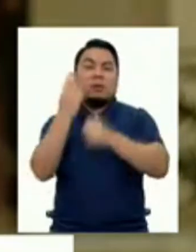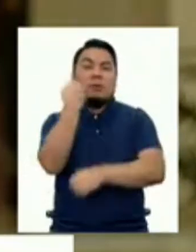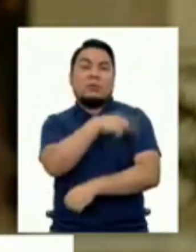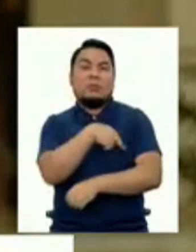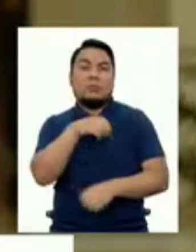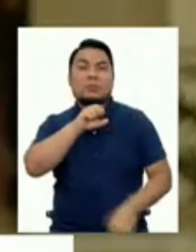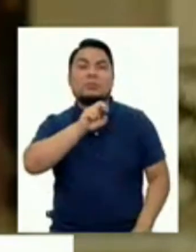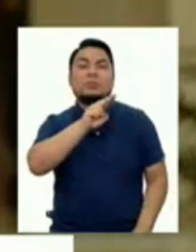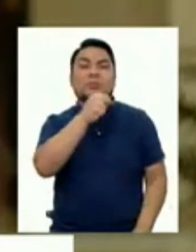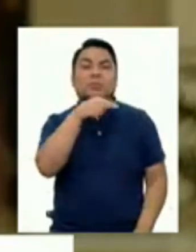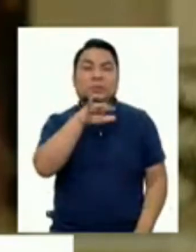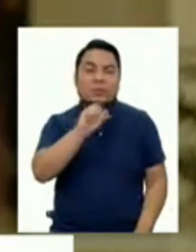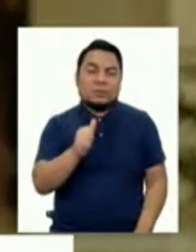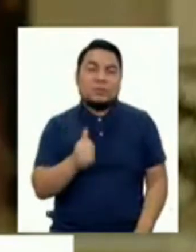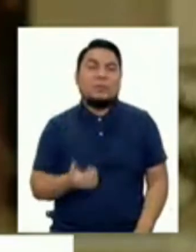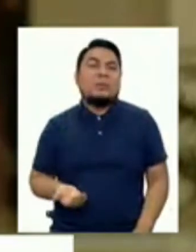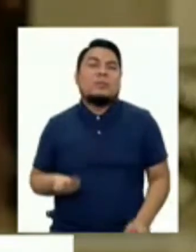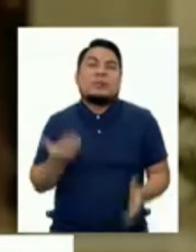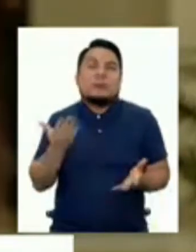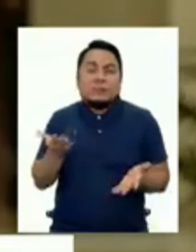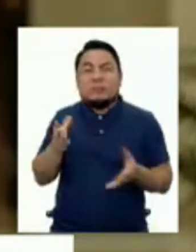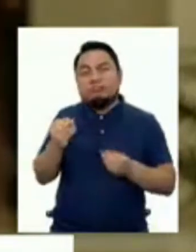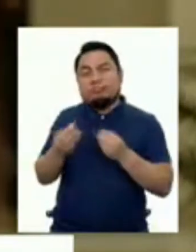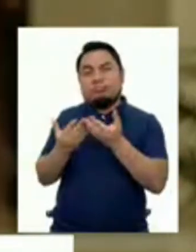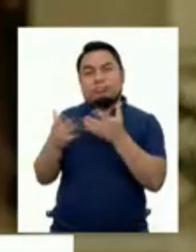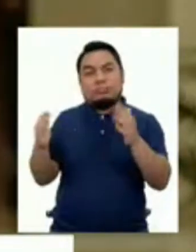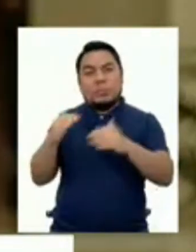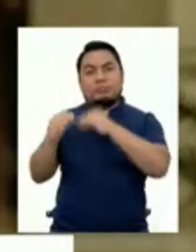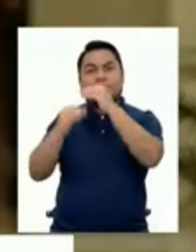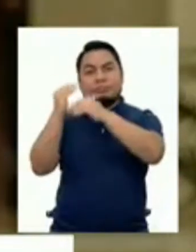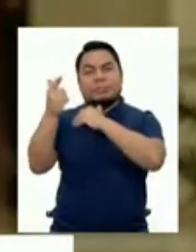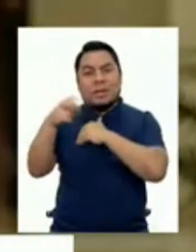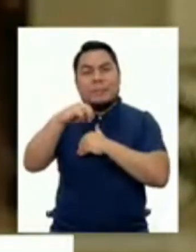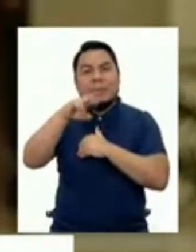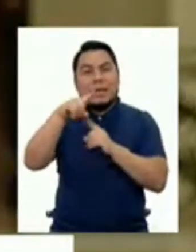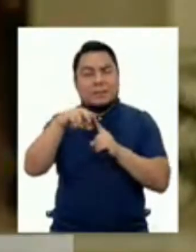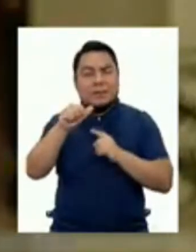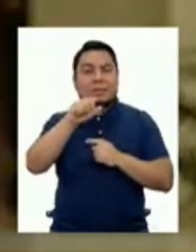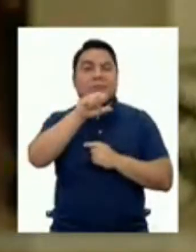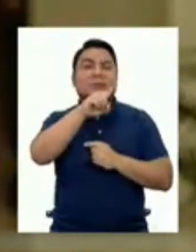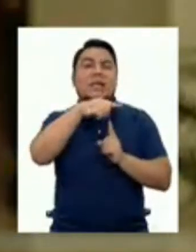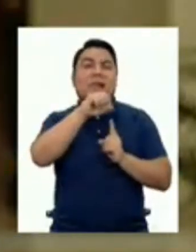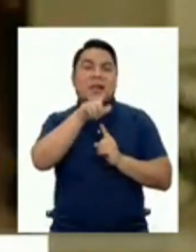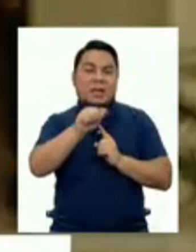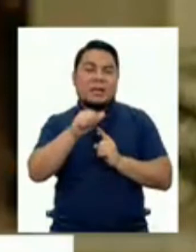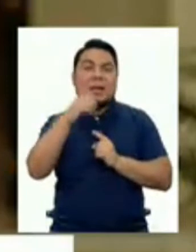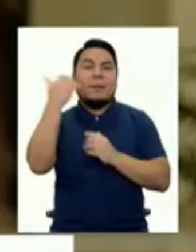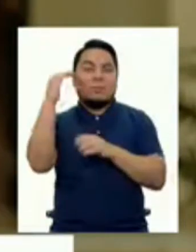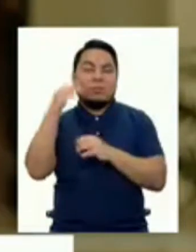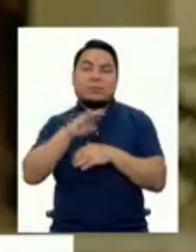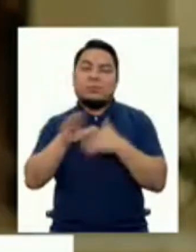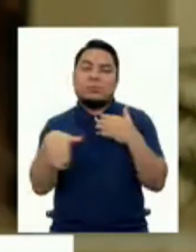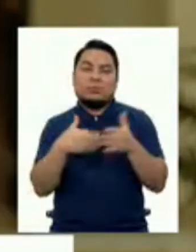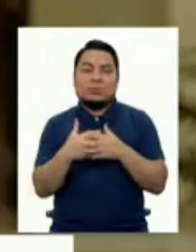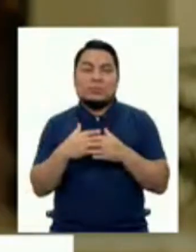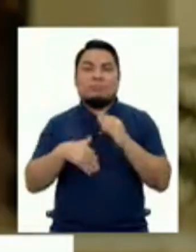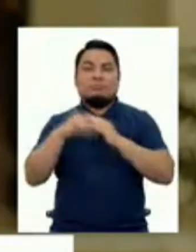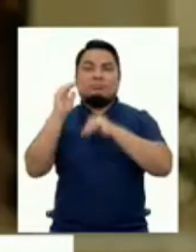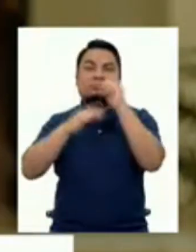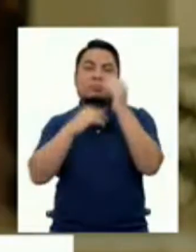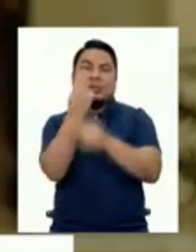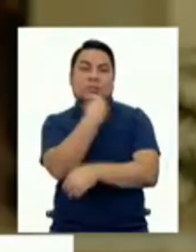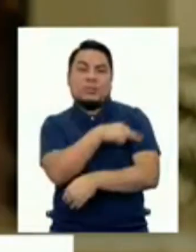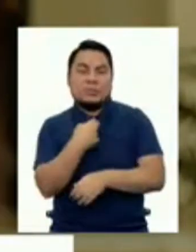de Sullana, va a tener bajo ese mecanismo todo el drenaje de Paita, Talara, Sullana, Piura, la construcción de una serie de